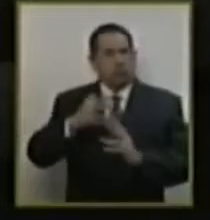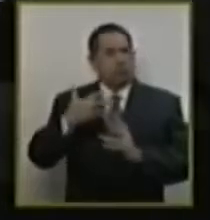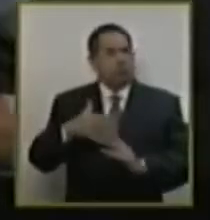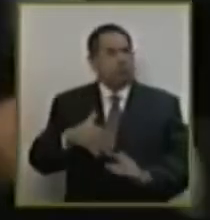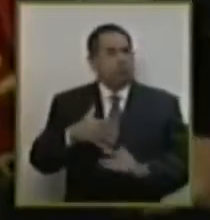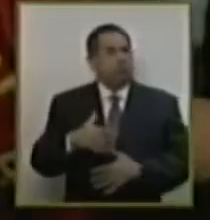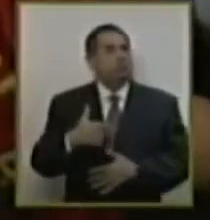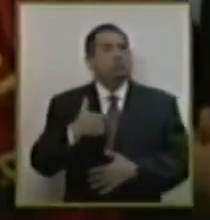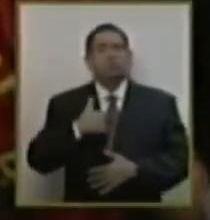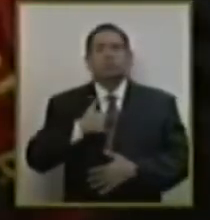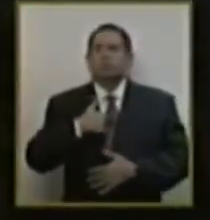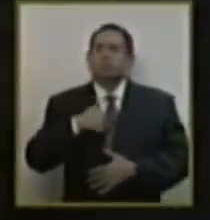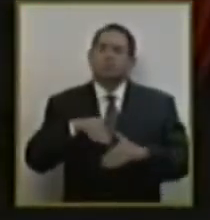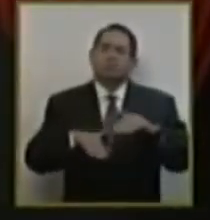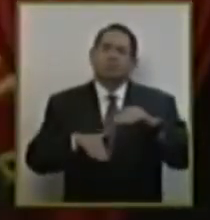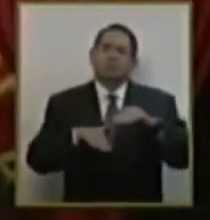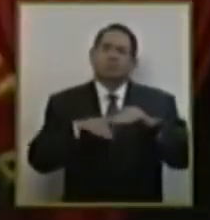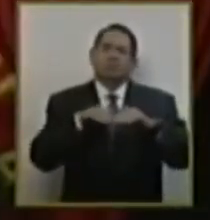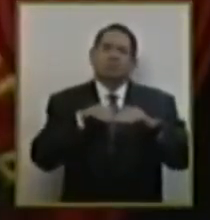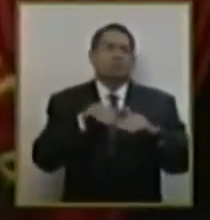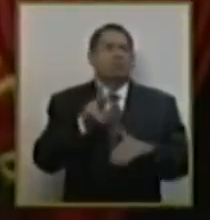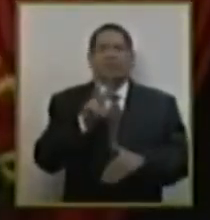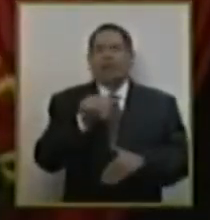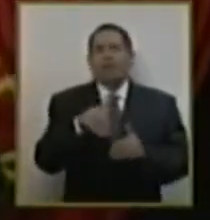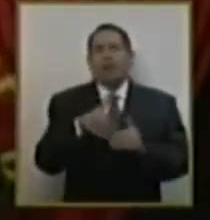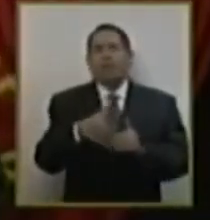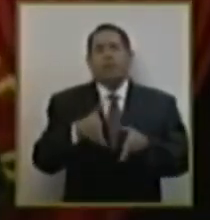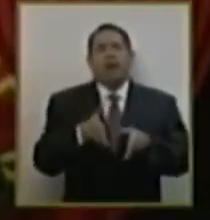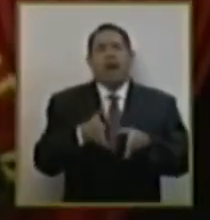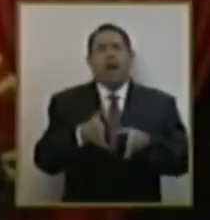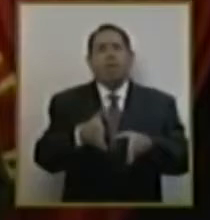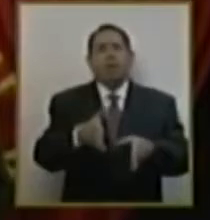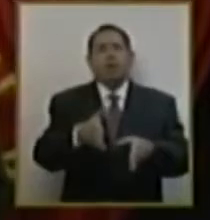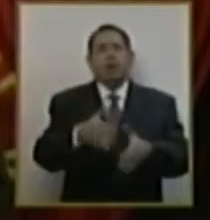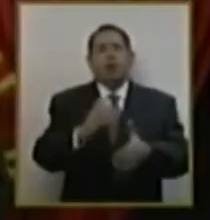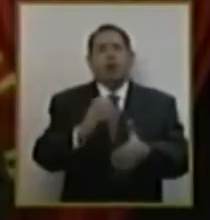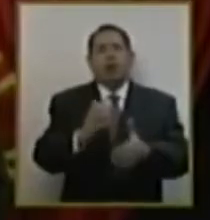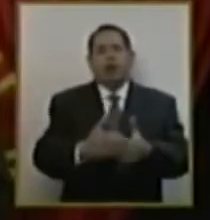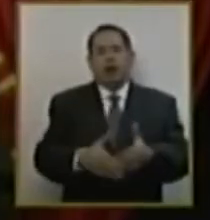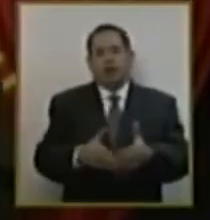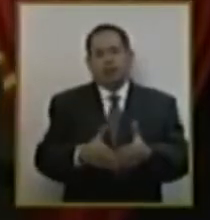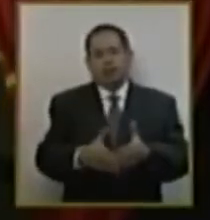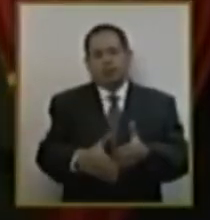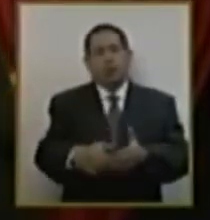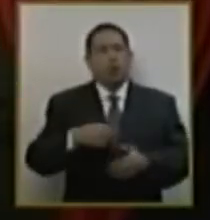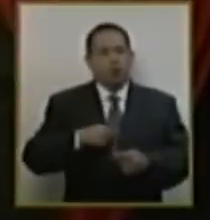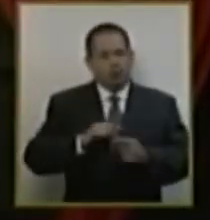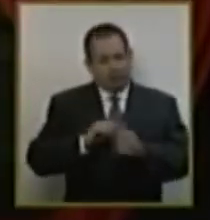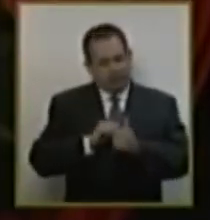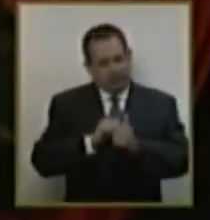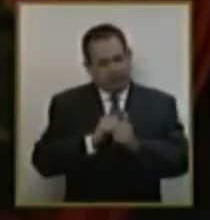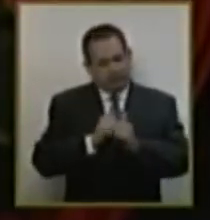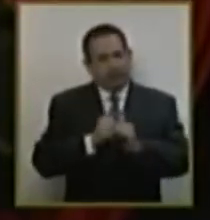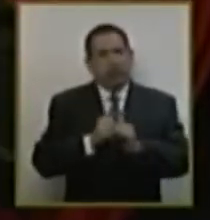ya al último trecho de mi camino y poco a poco he empezado a decirle